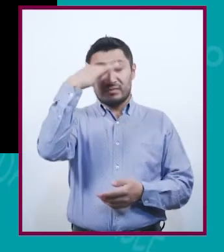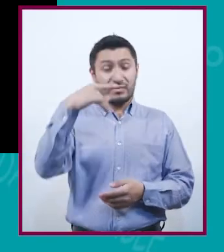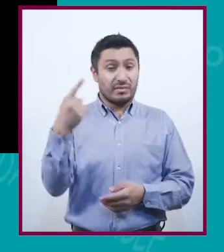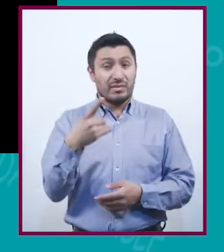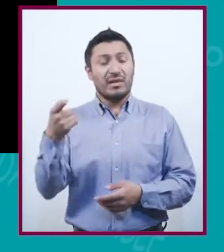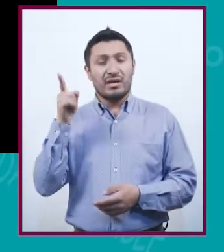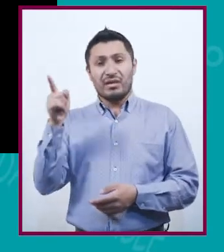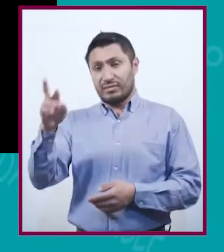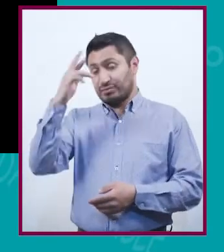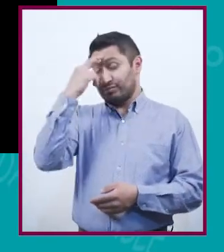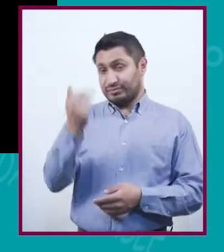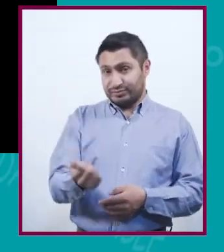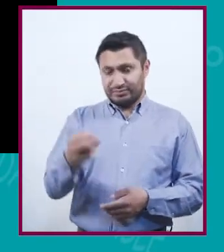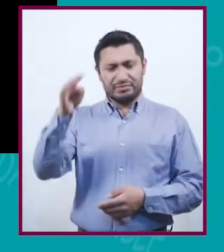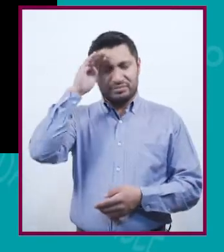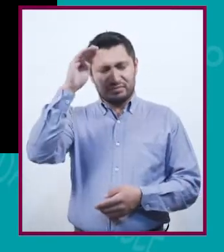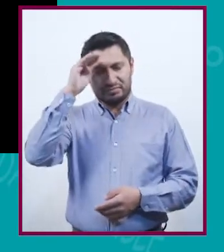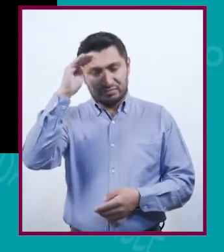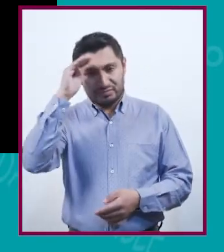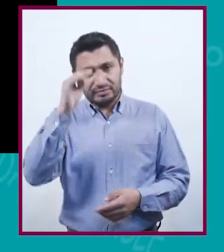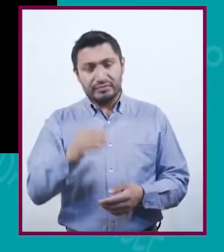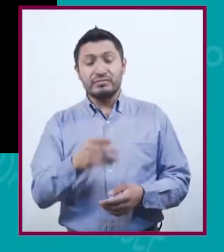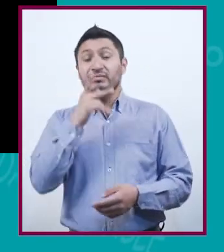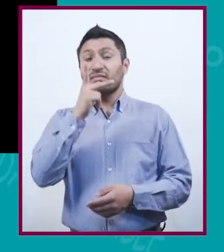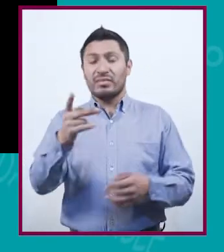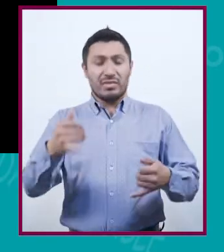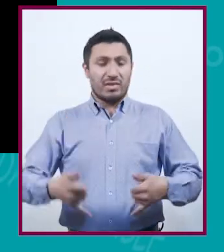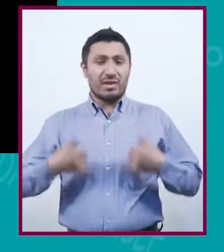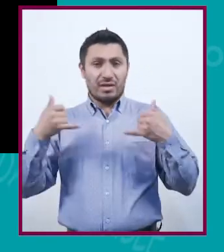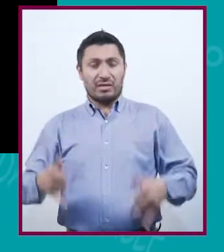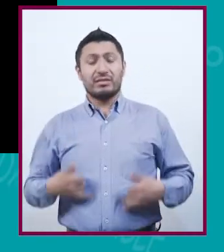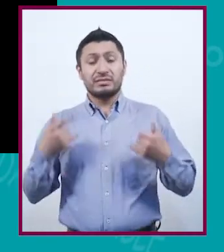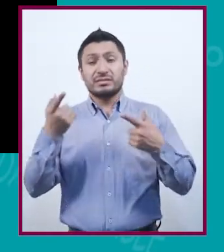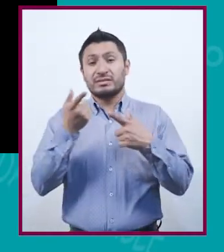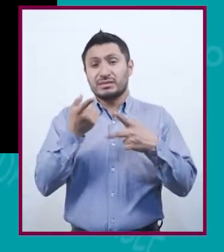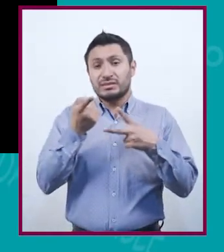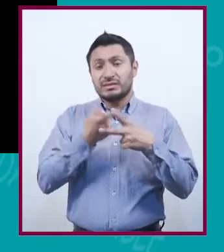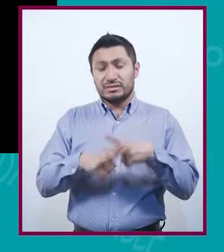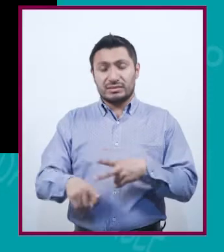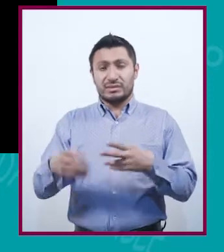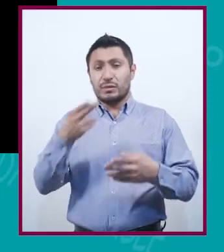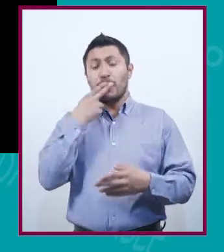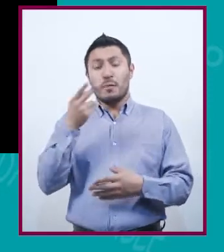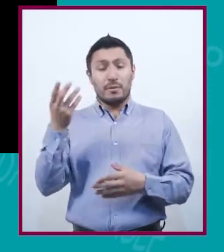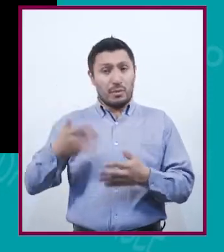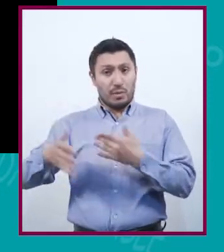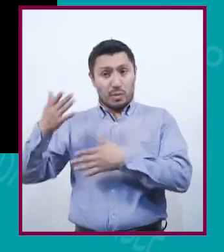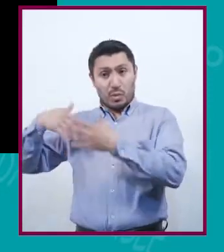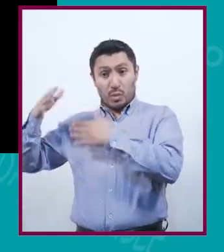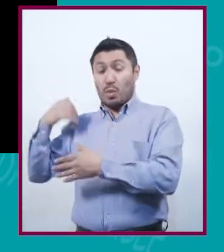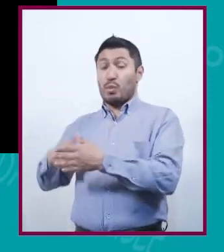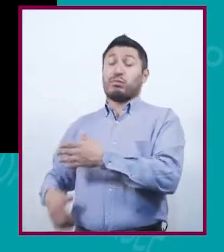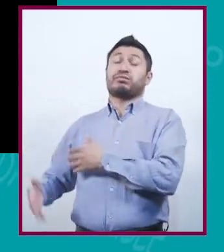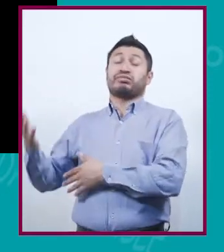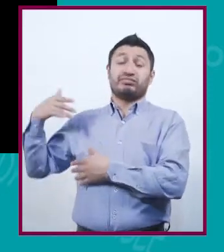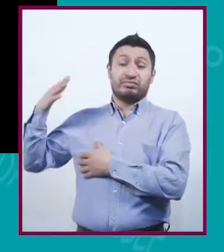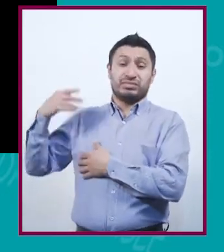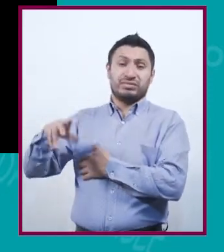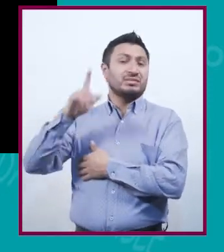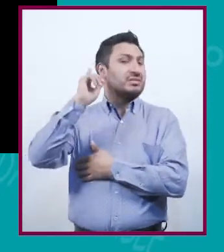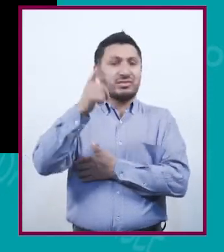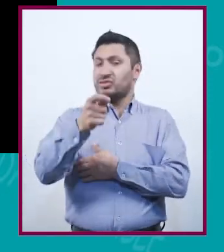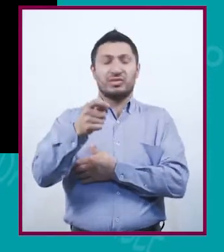de mi lenguaje significan los límites de mi mundo, solía decir el famoso filósofo austriaco Ludwig